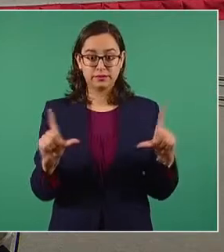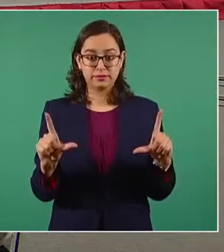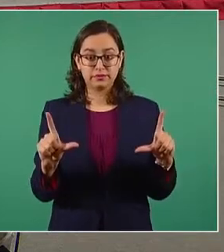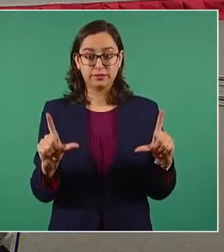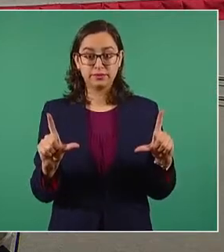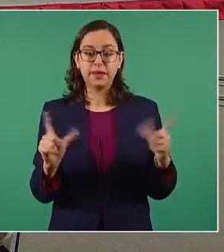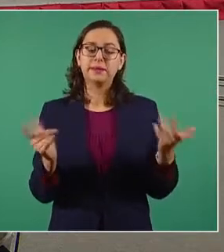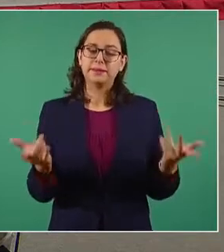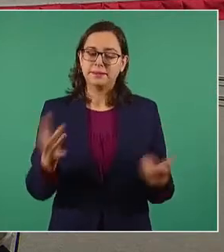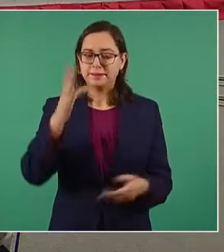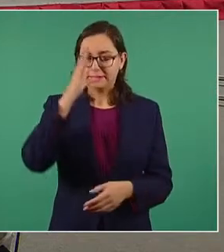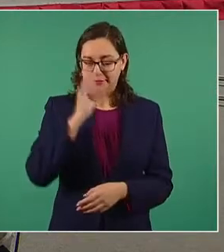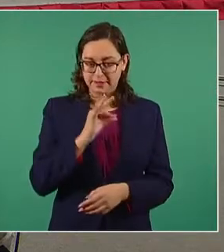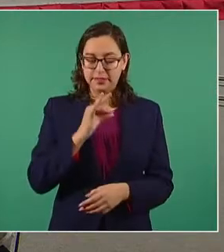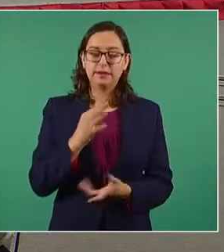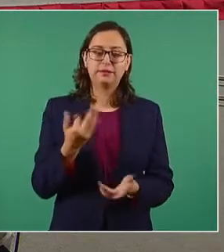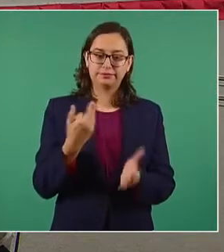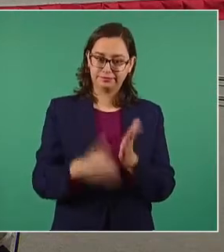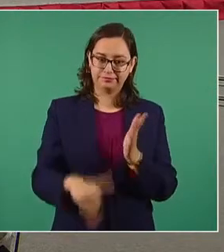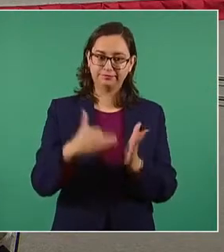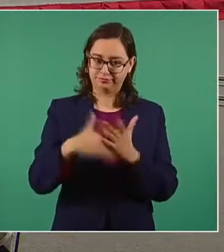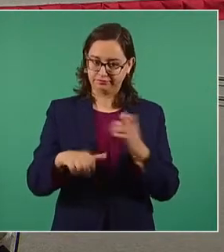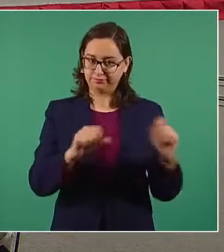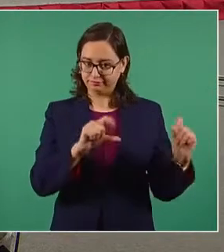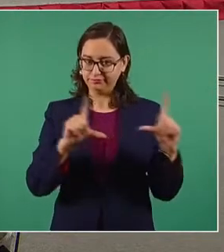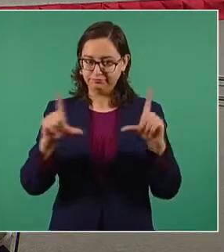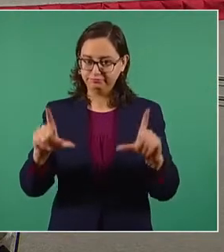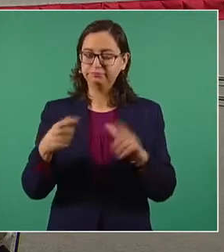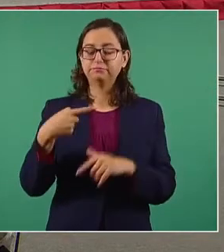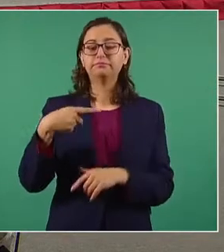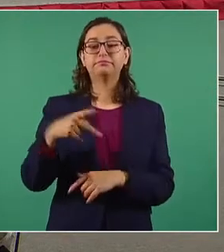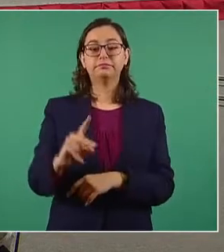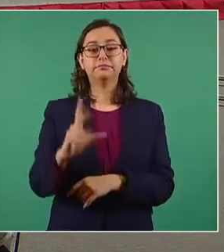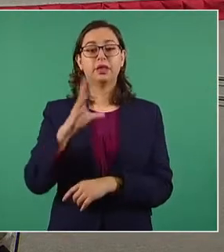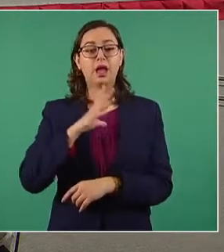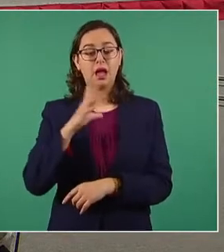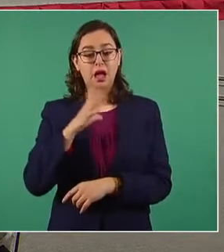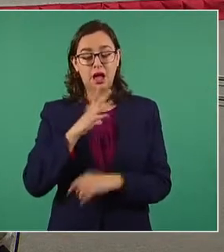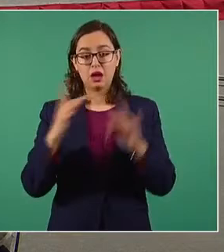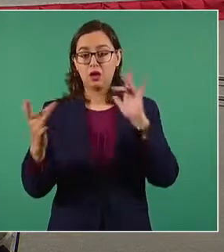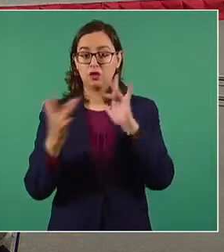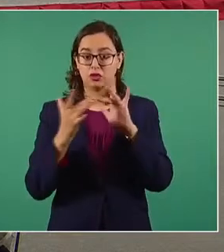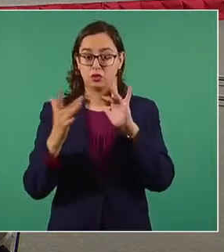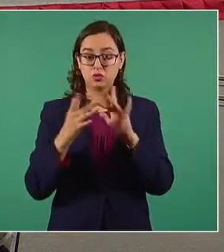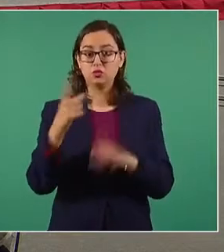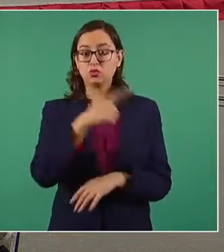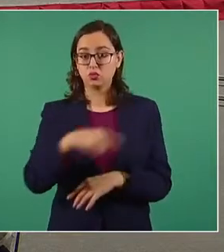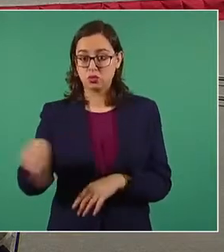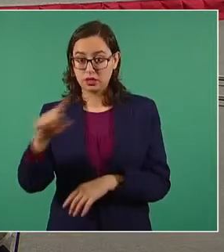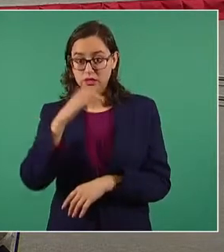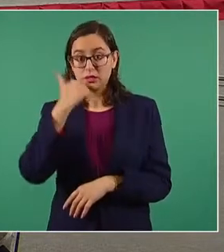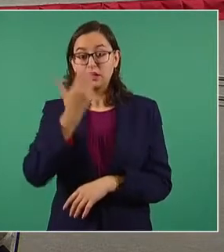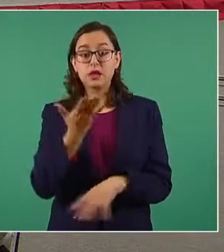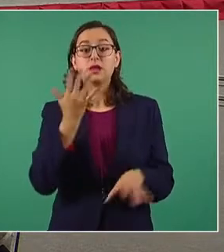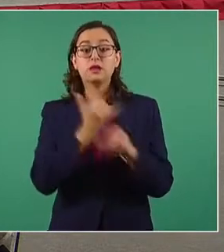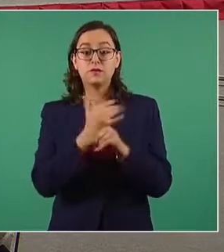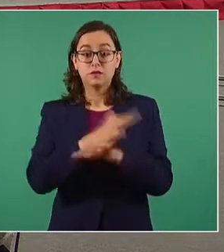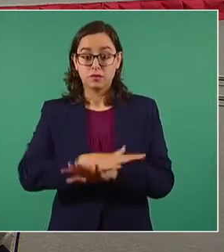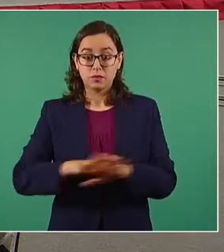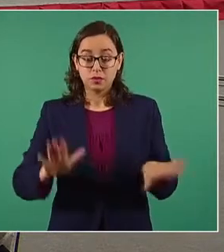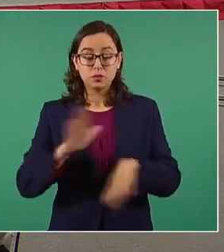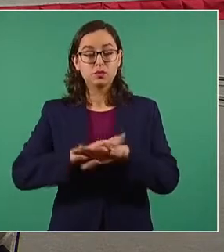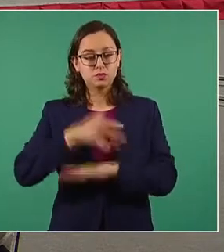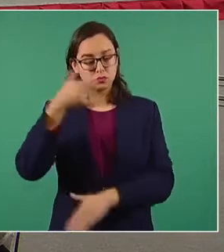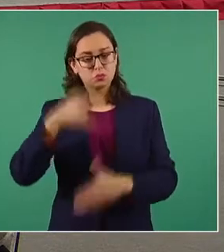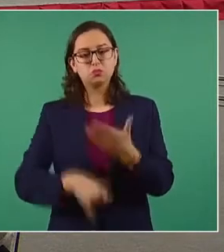la pusieron? Bueno, hay una línea de comunicación para que a todos los que estén interesados en más datos sobre esta llegada de medicamentos